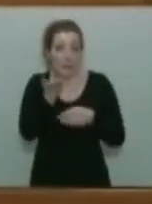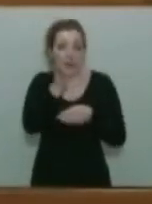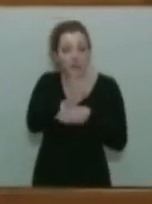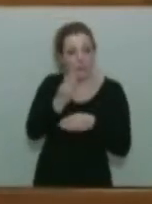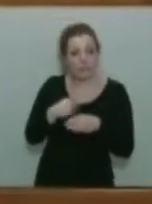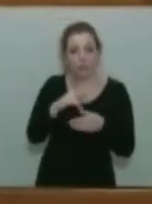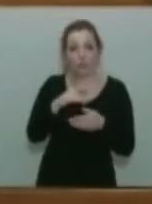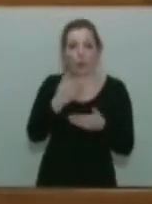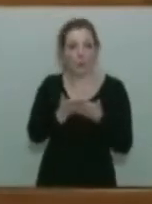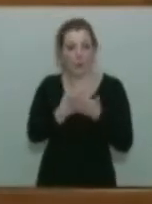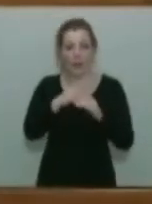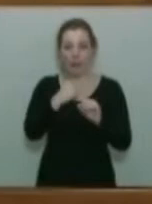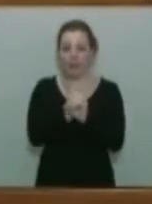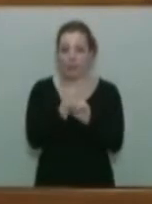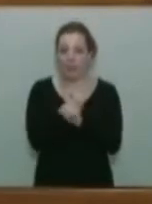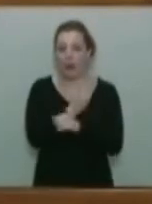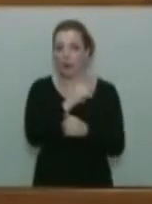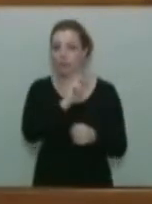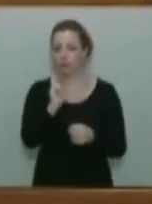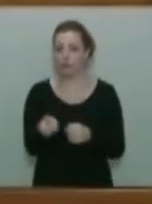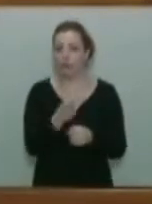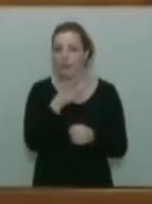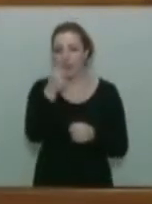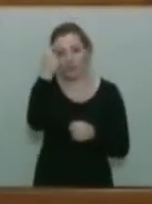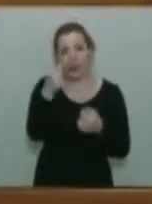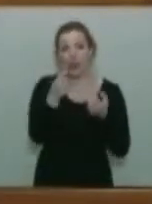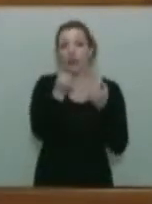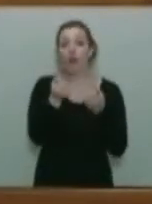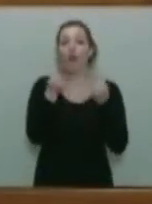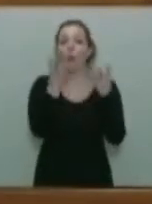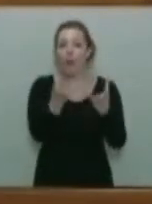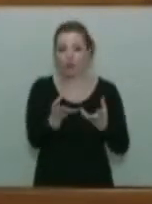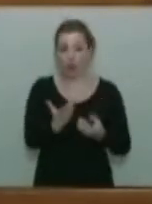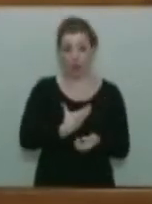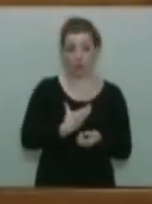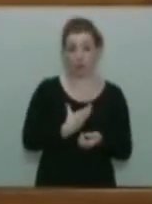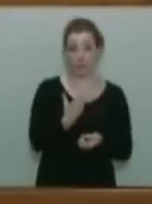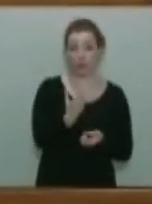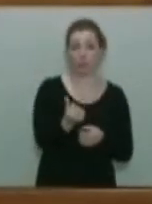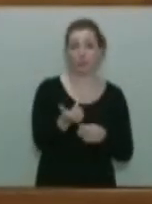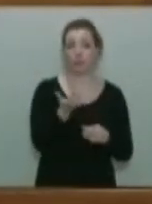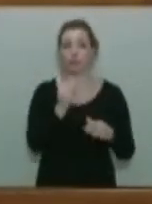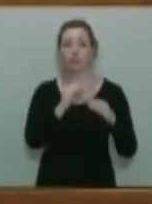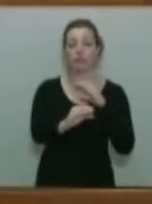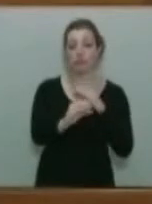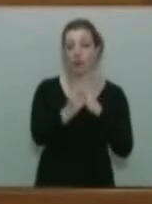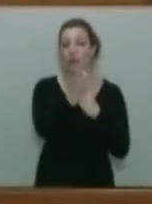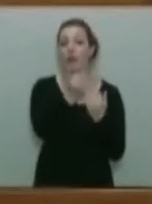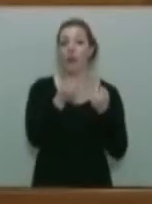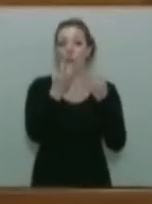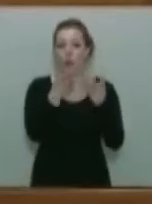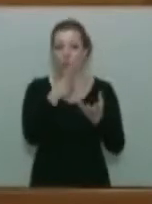empleo, pero para optar a qué cantidad. ¿Van a saber previamente los ayuntamientos qué cantidad van a tener dispuesta? Si hay un